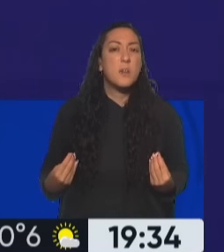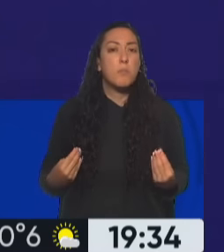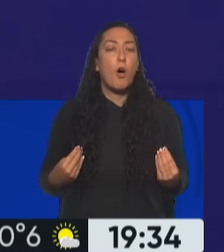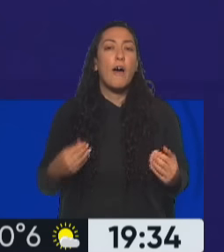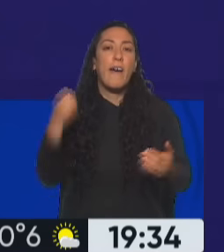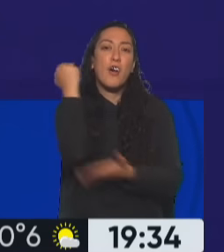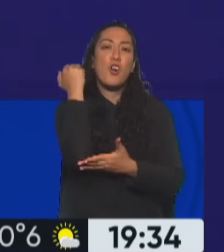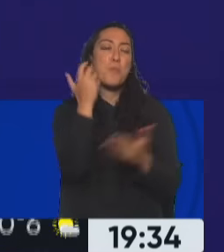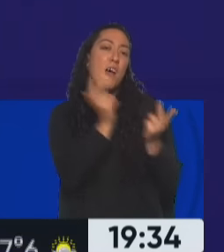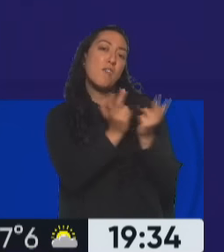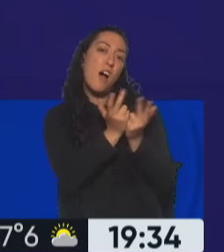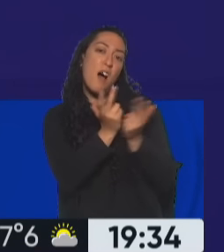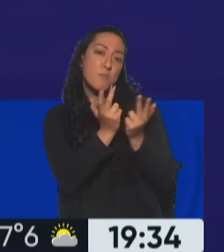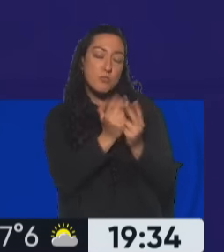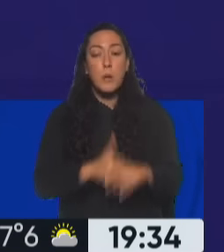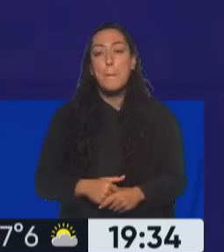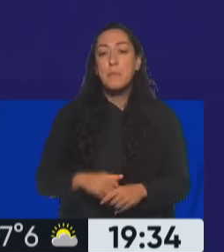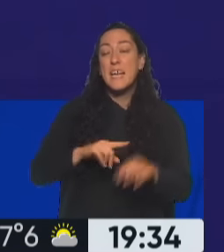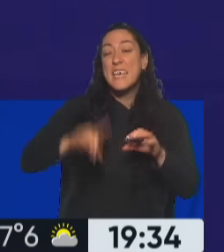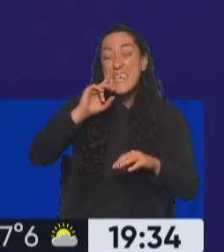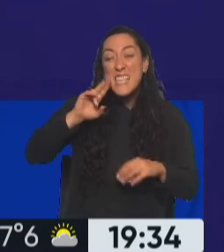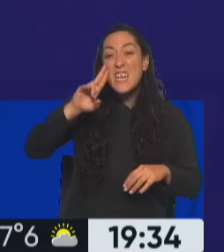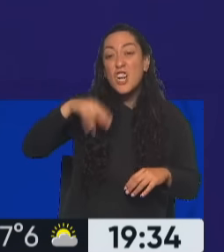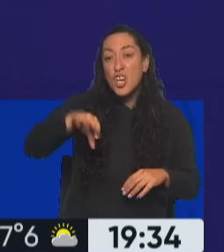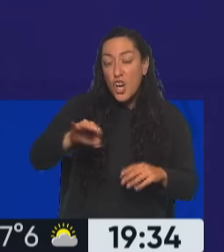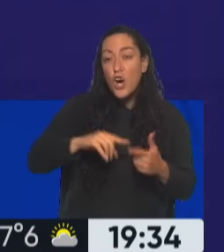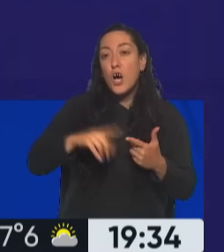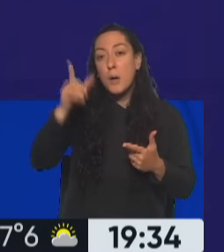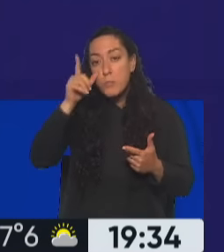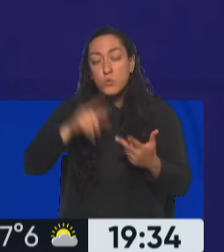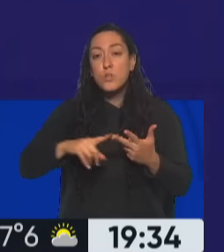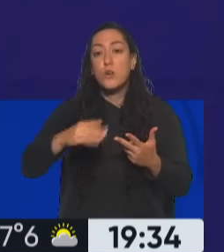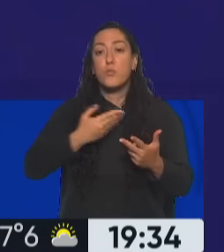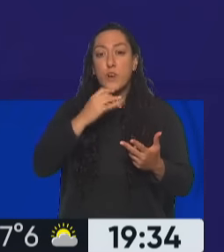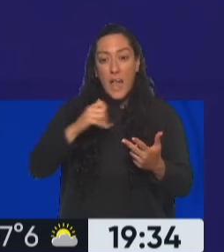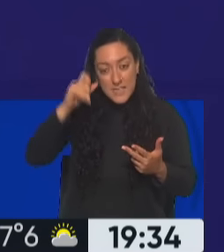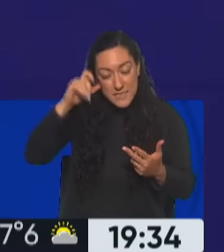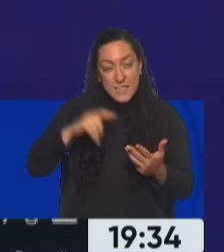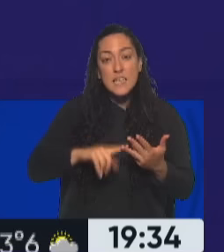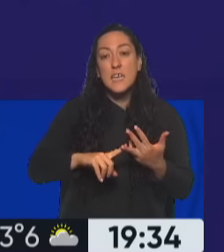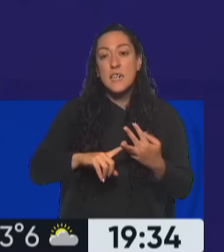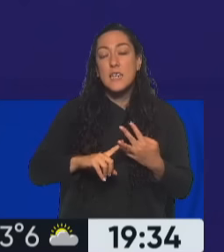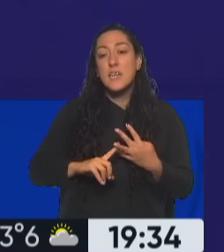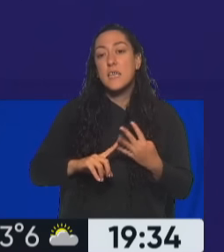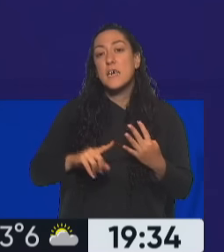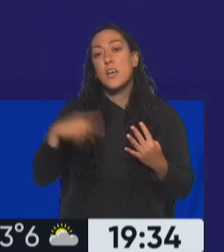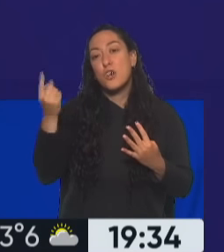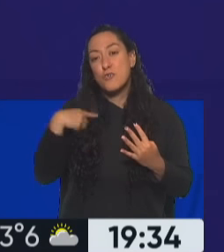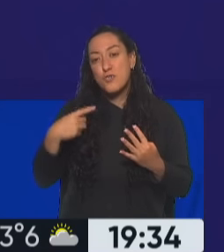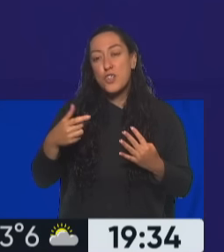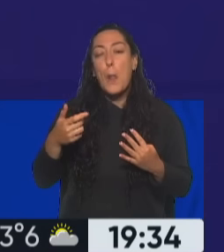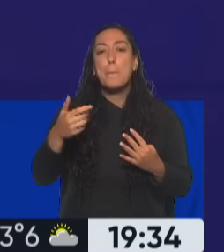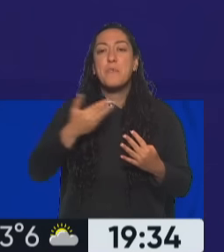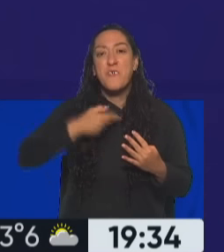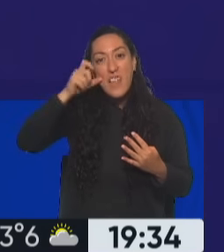El ministro Quirno, el ministro Toto Caputo, Furiase, el halcón de la ortodoxia,